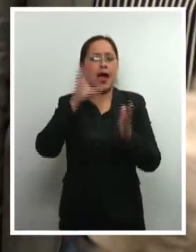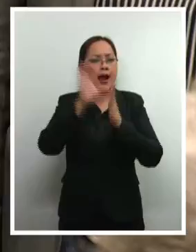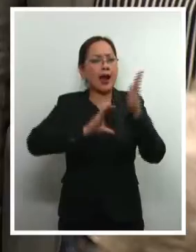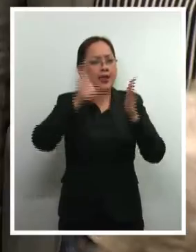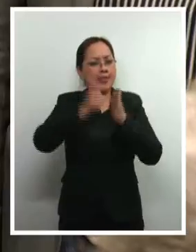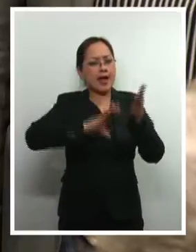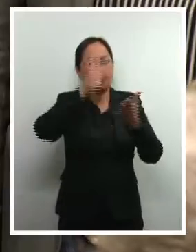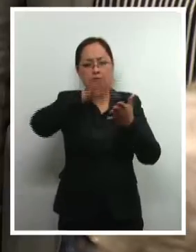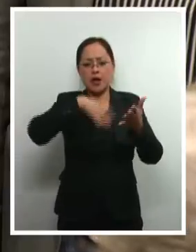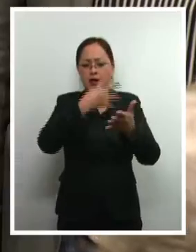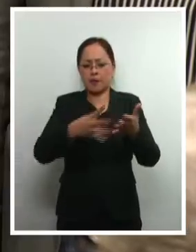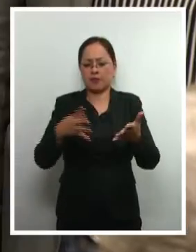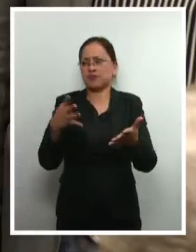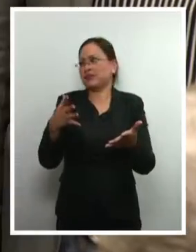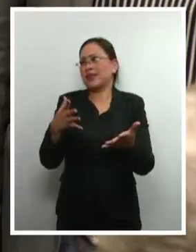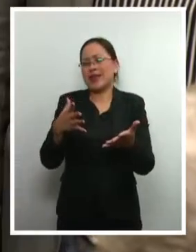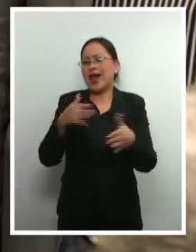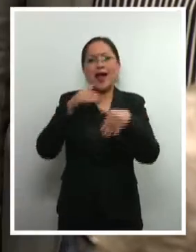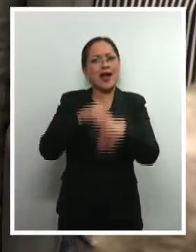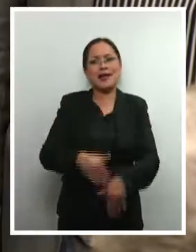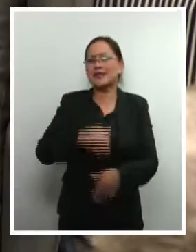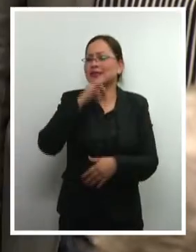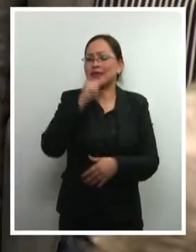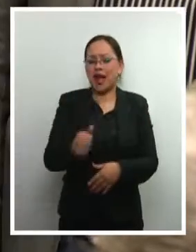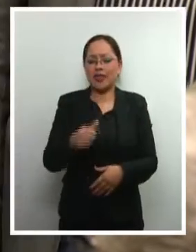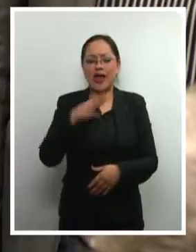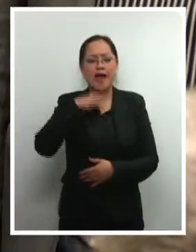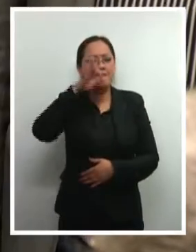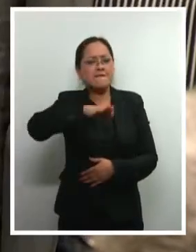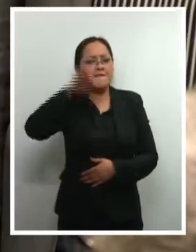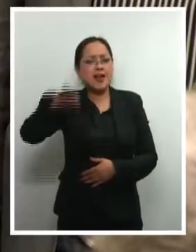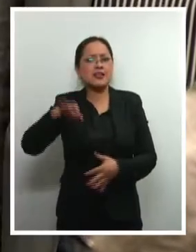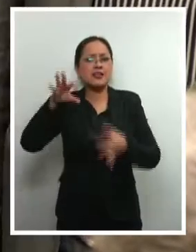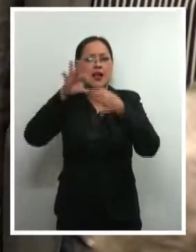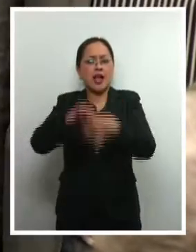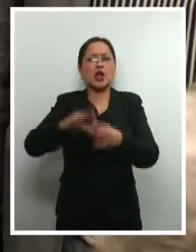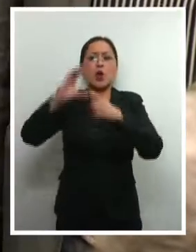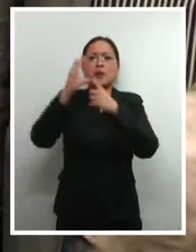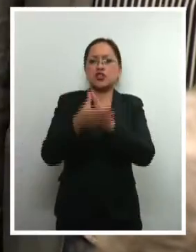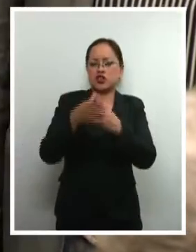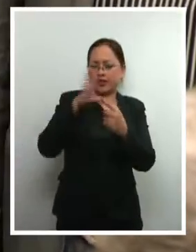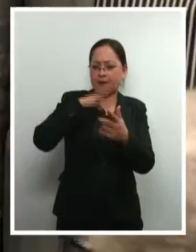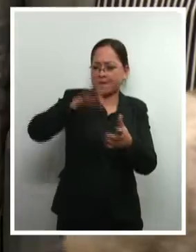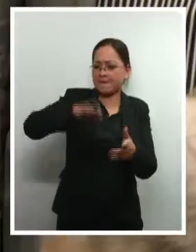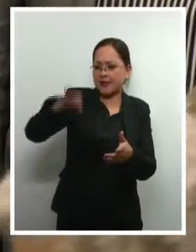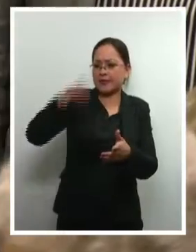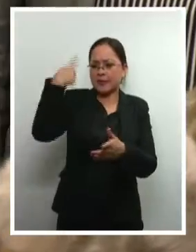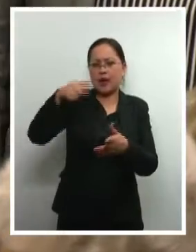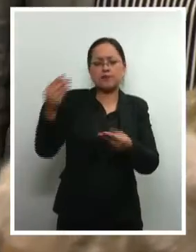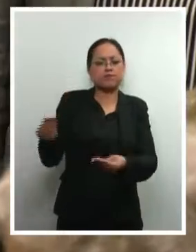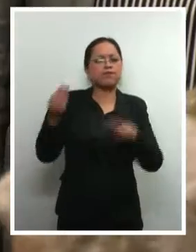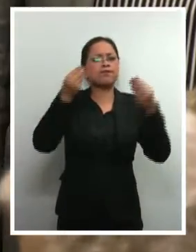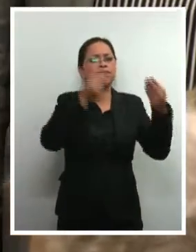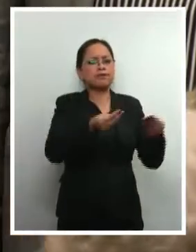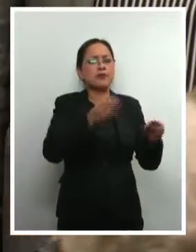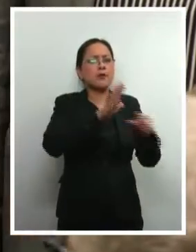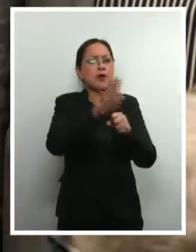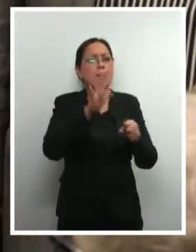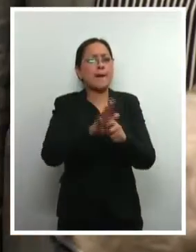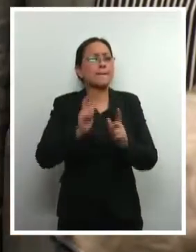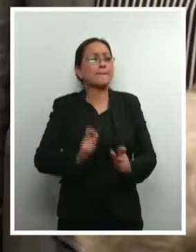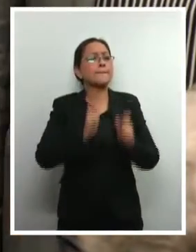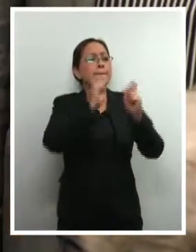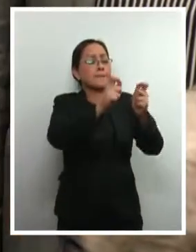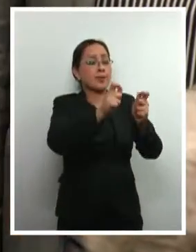que hemos faltado. Tienen una fecha última las comisiones para devolver lo que se les